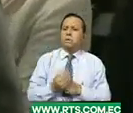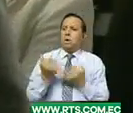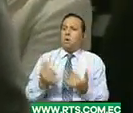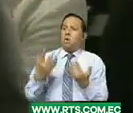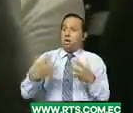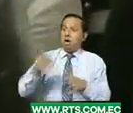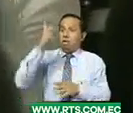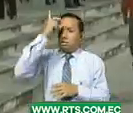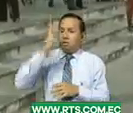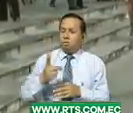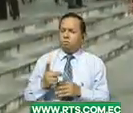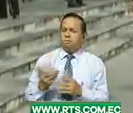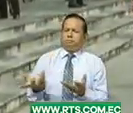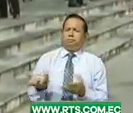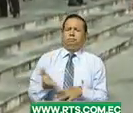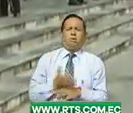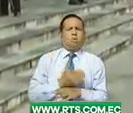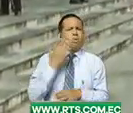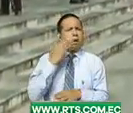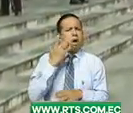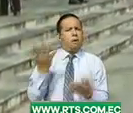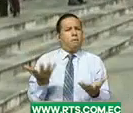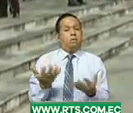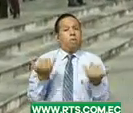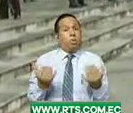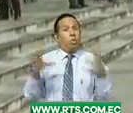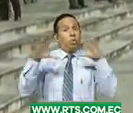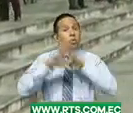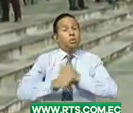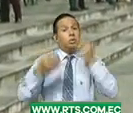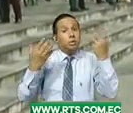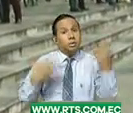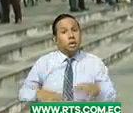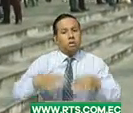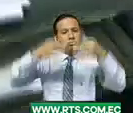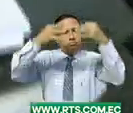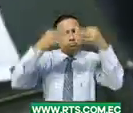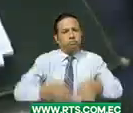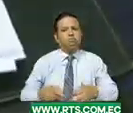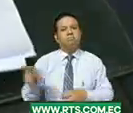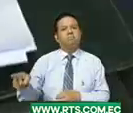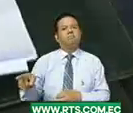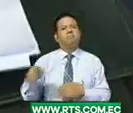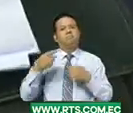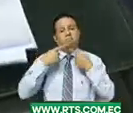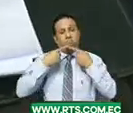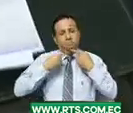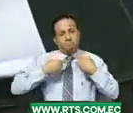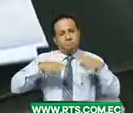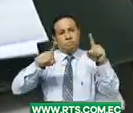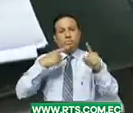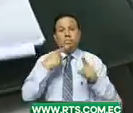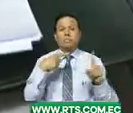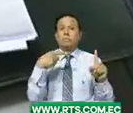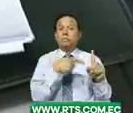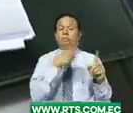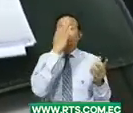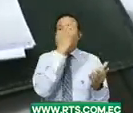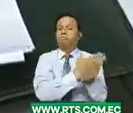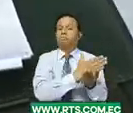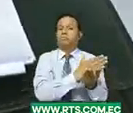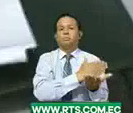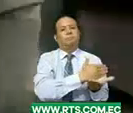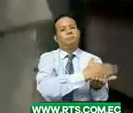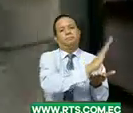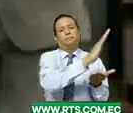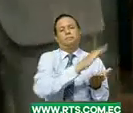sentencia. Eso está. Ya para la noche se confirmó la decisión de la magistrada. Con esto se pondría fin al periodo de Yunda, acusado de